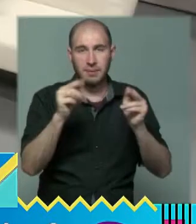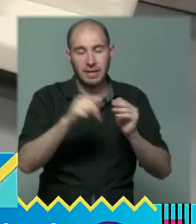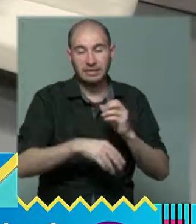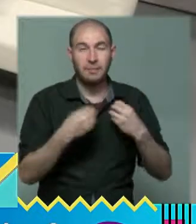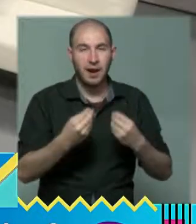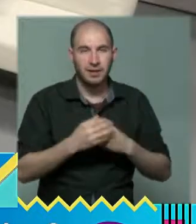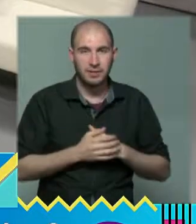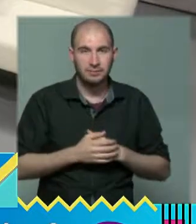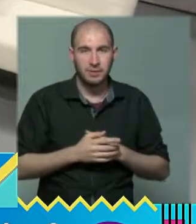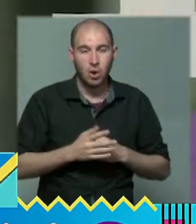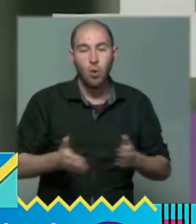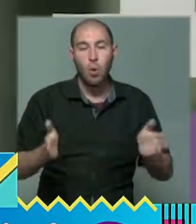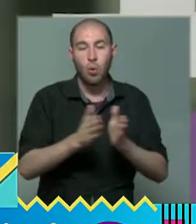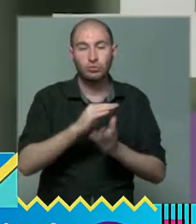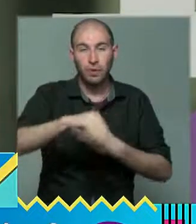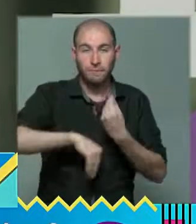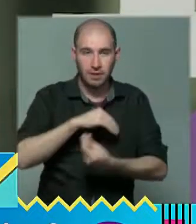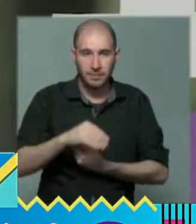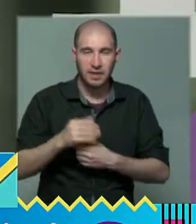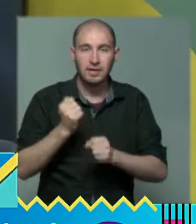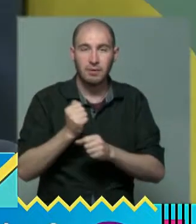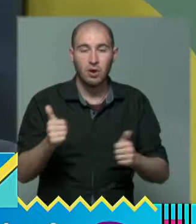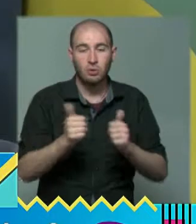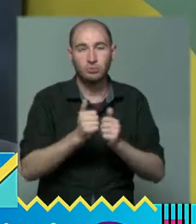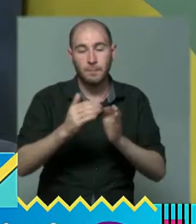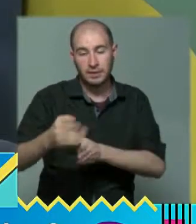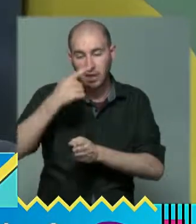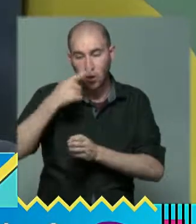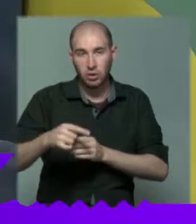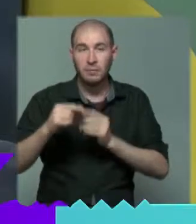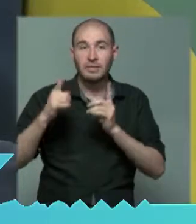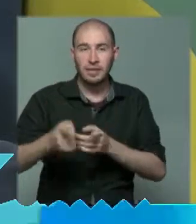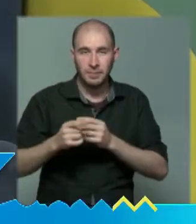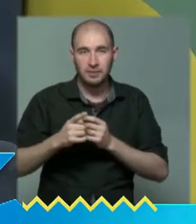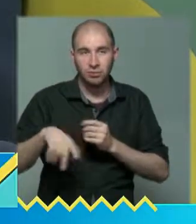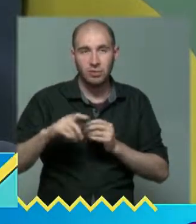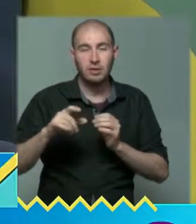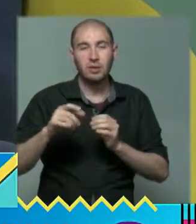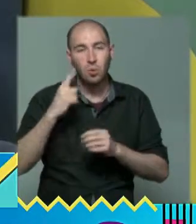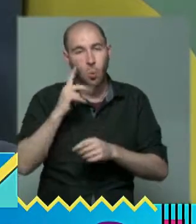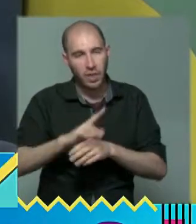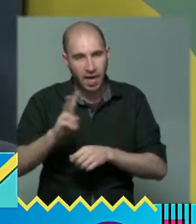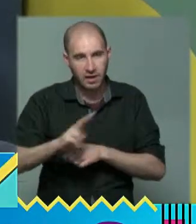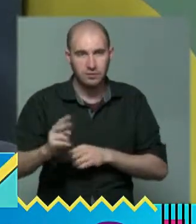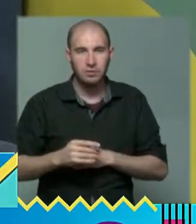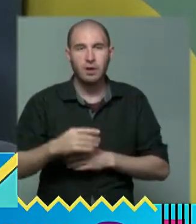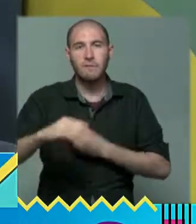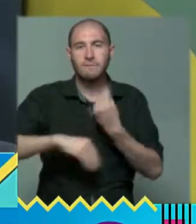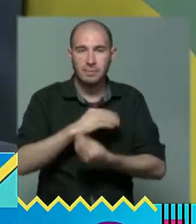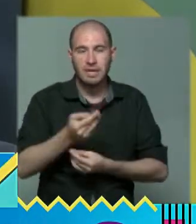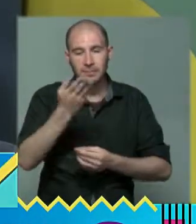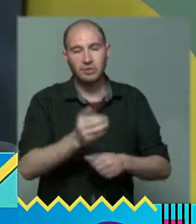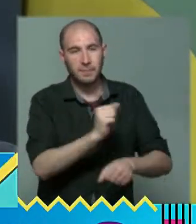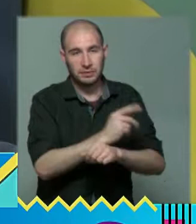para que en conjunto con la familia que trabaja con ellos en una última etapa también de reconocimiento y de cuidado, entre la familia y el